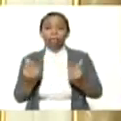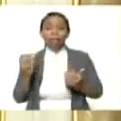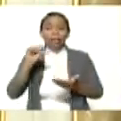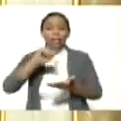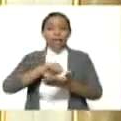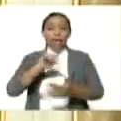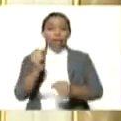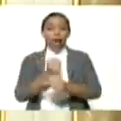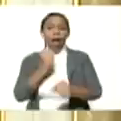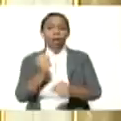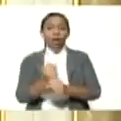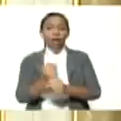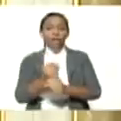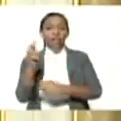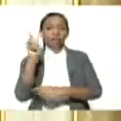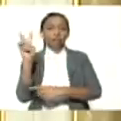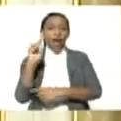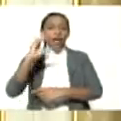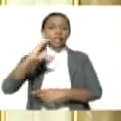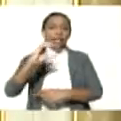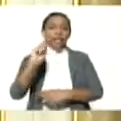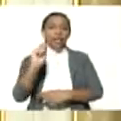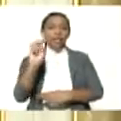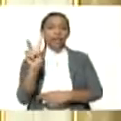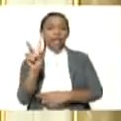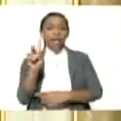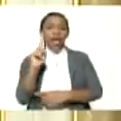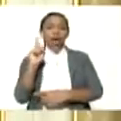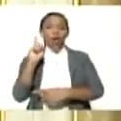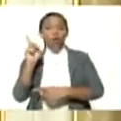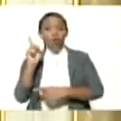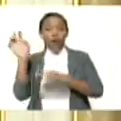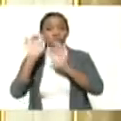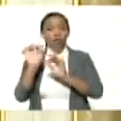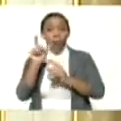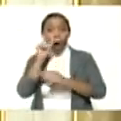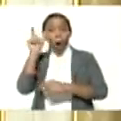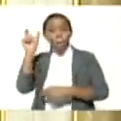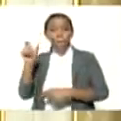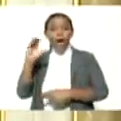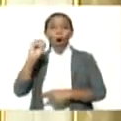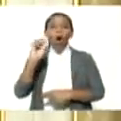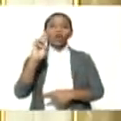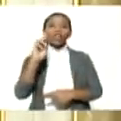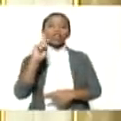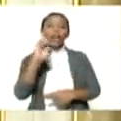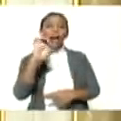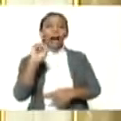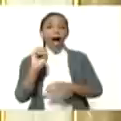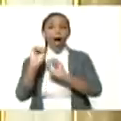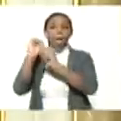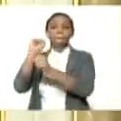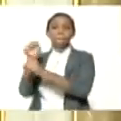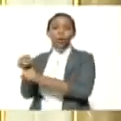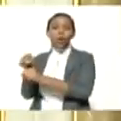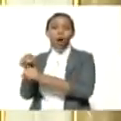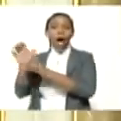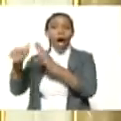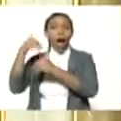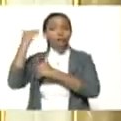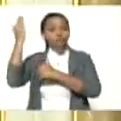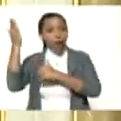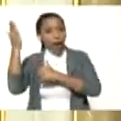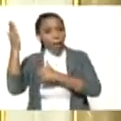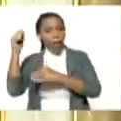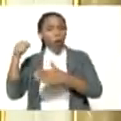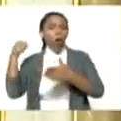Venezuela, la CTV. Por un lado iba Carlos Ortega, abandonado en el exterior por